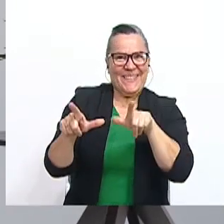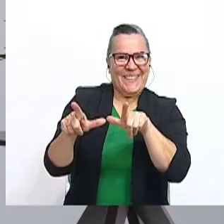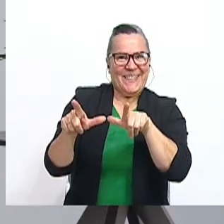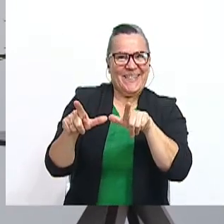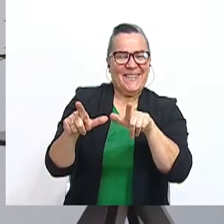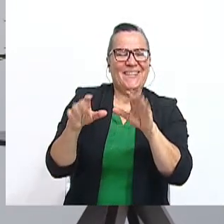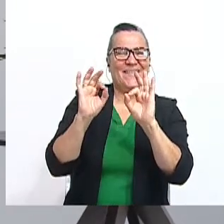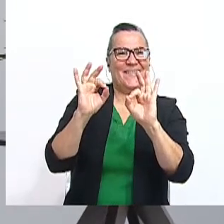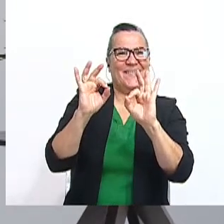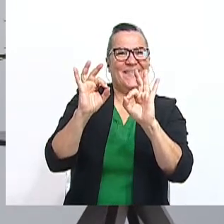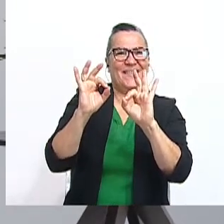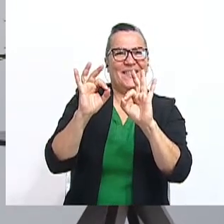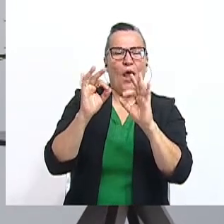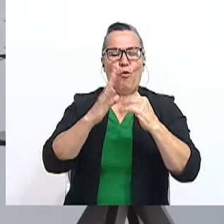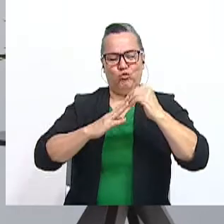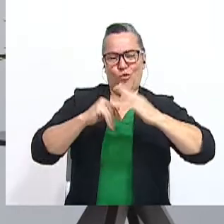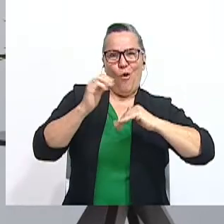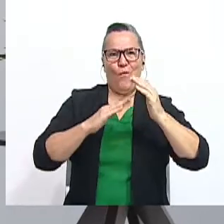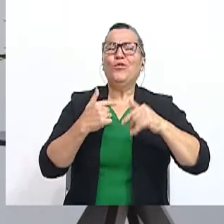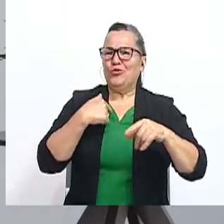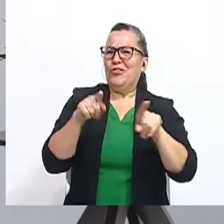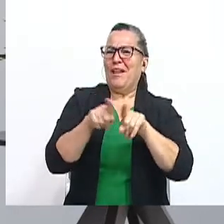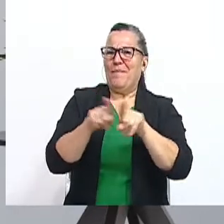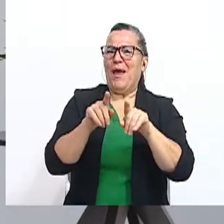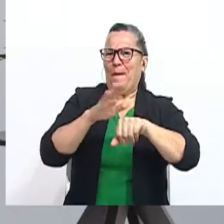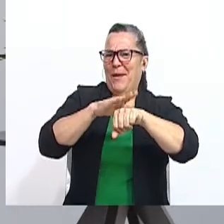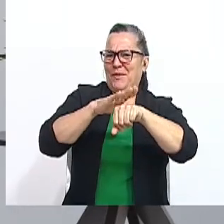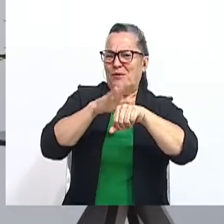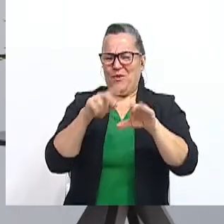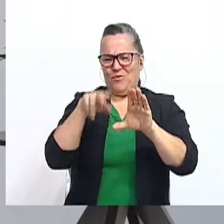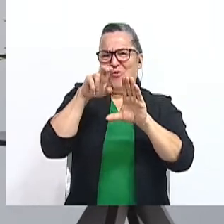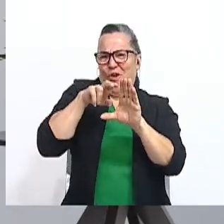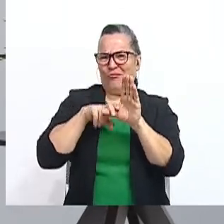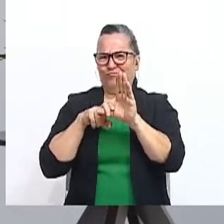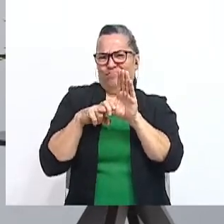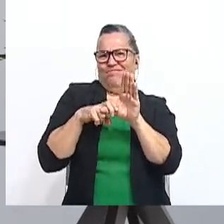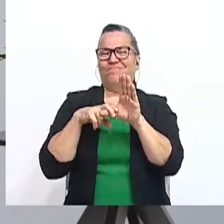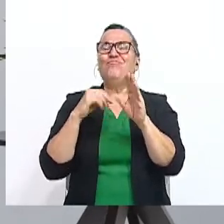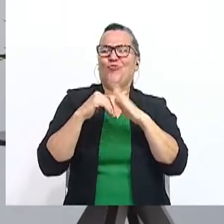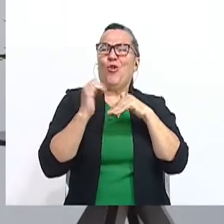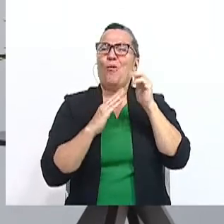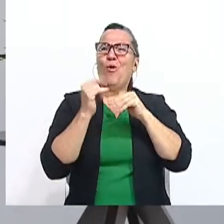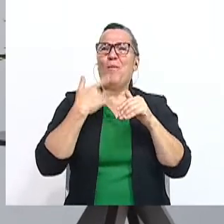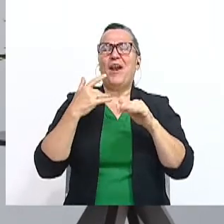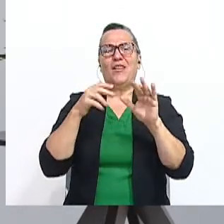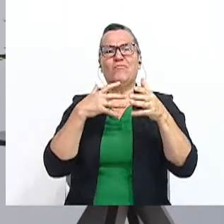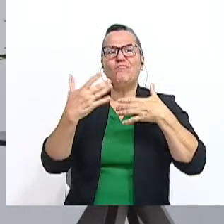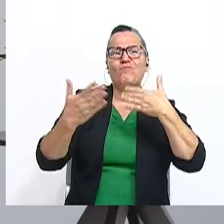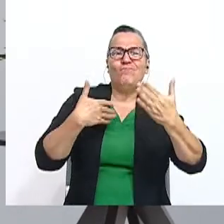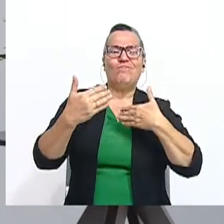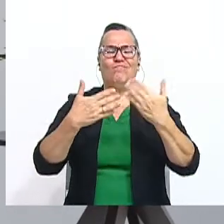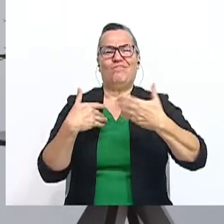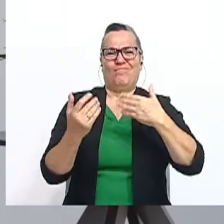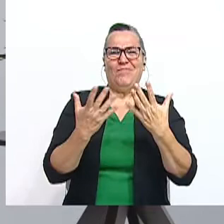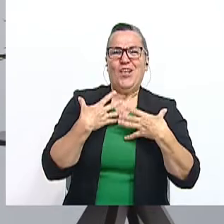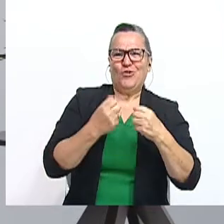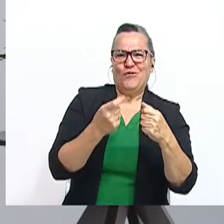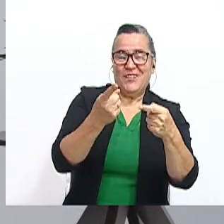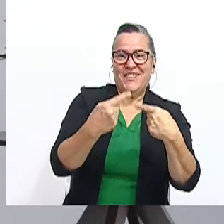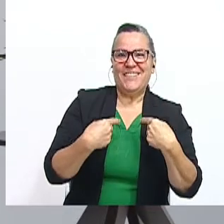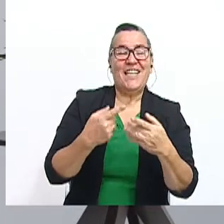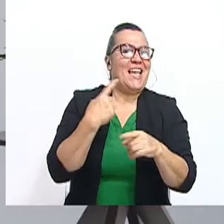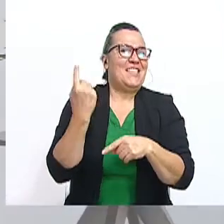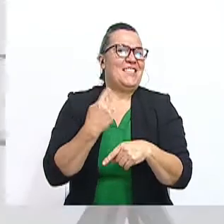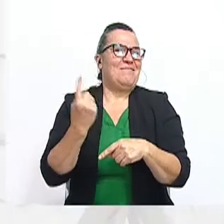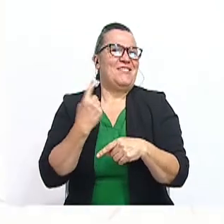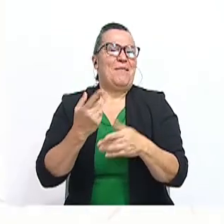Bueno, vamos a ponernos cómodos, ¿de acuerdo? Yo también, con el permiso de ustedes, me voy a poner cómodo para que estemos así en más confianza, ¿les parece? Y como siempre,